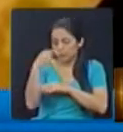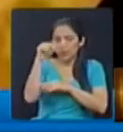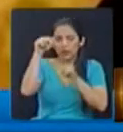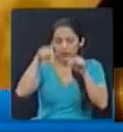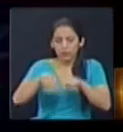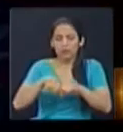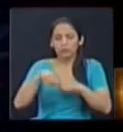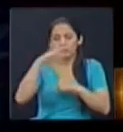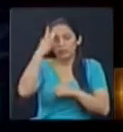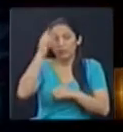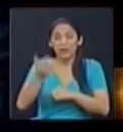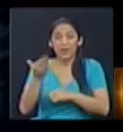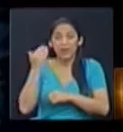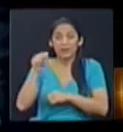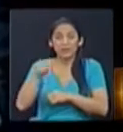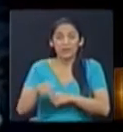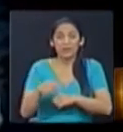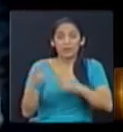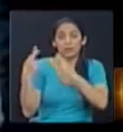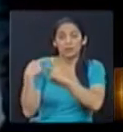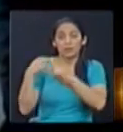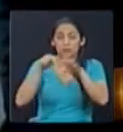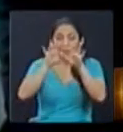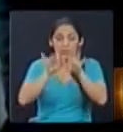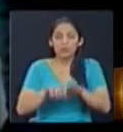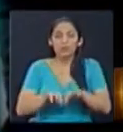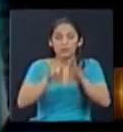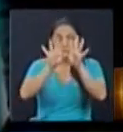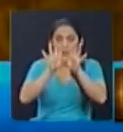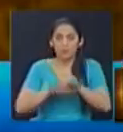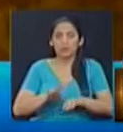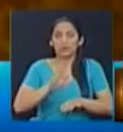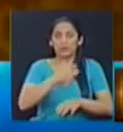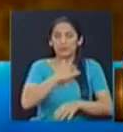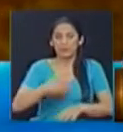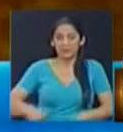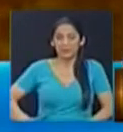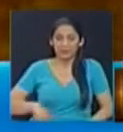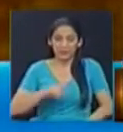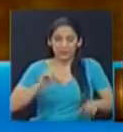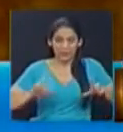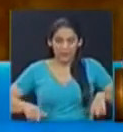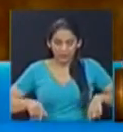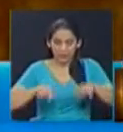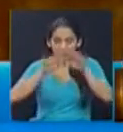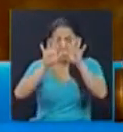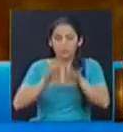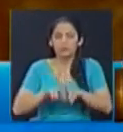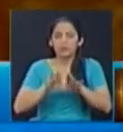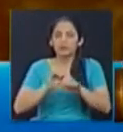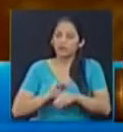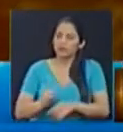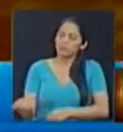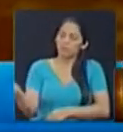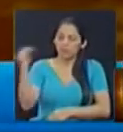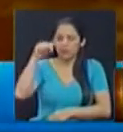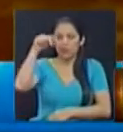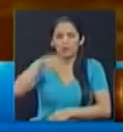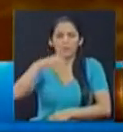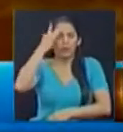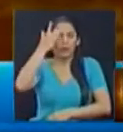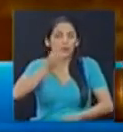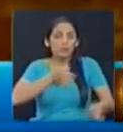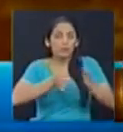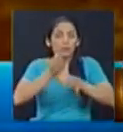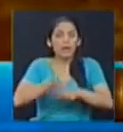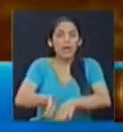como secretario general del presidente Lenín Moreno. La aspiración era hacer que Mangas acuda a explicar el contenido de un